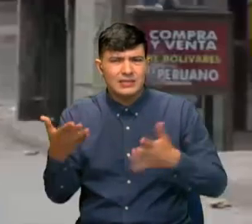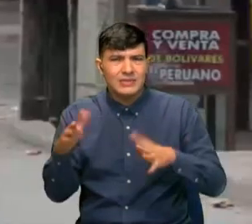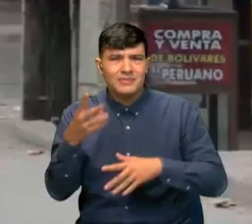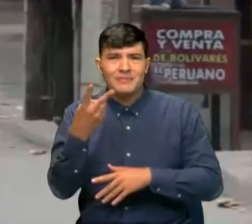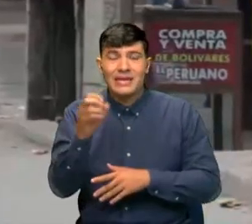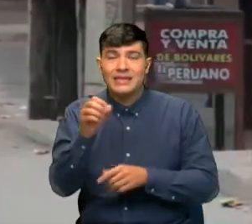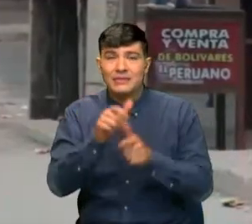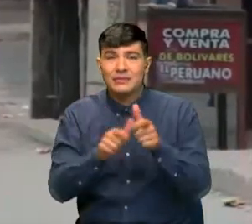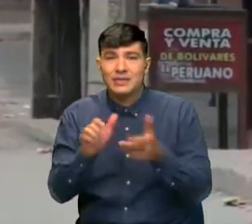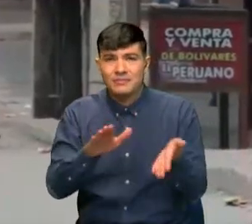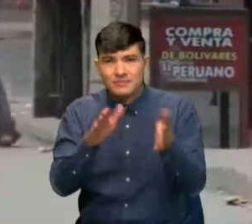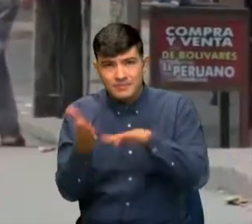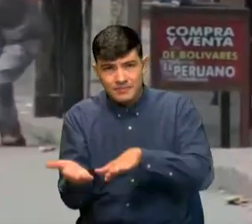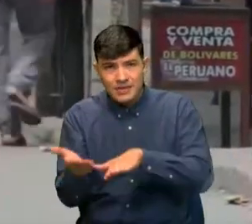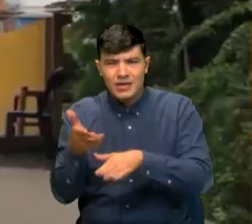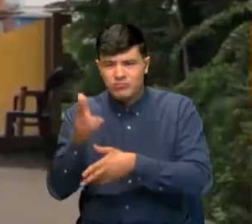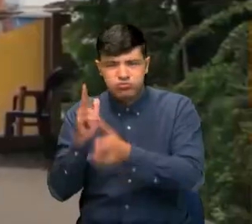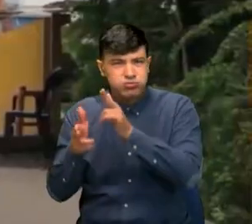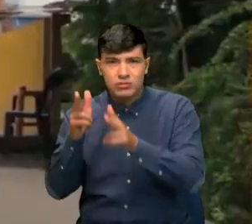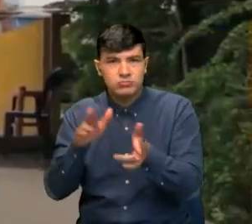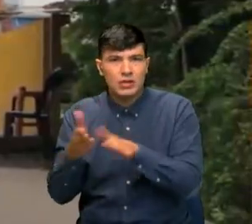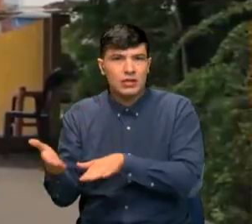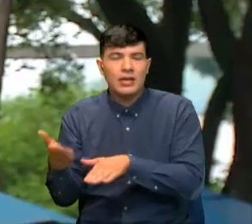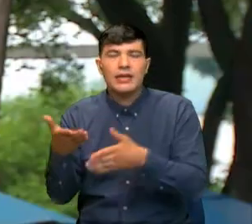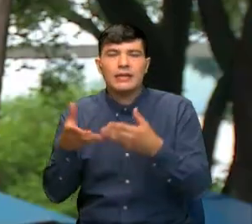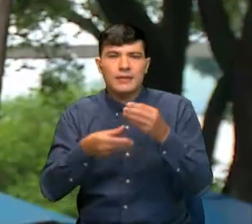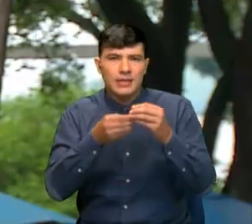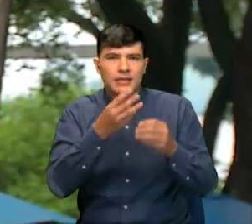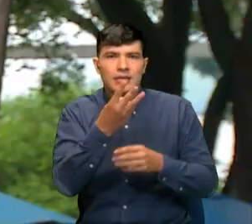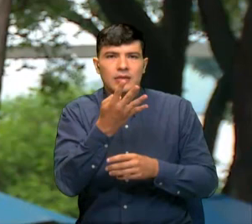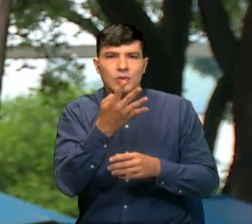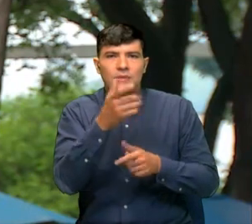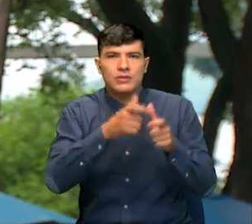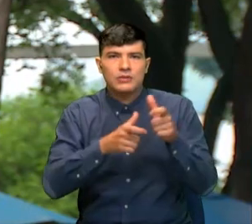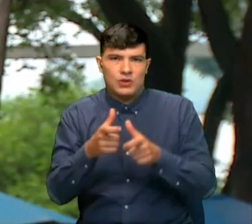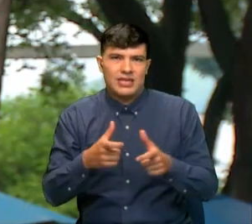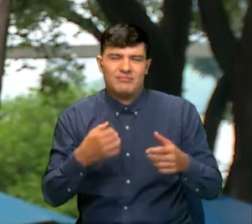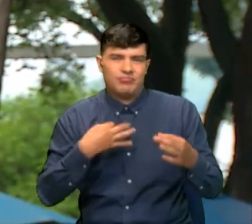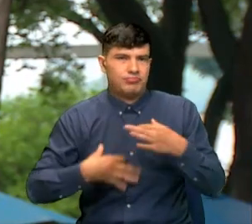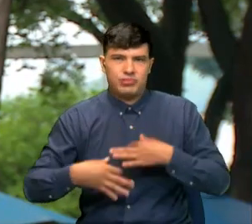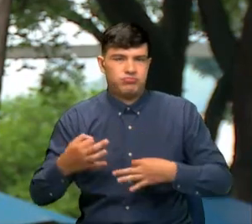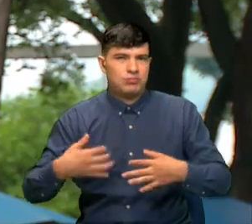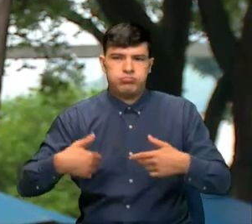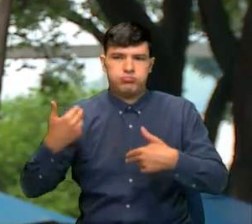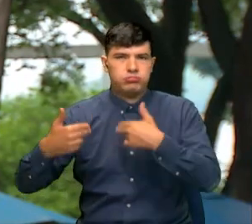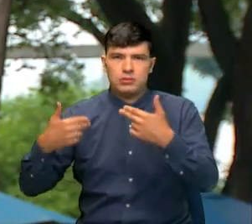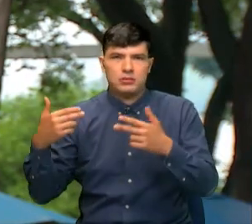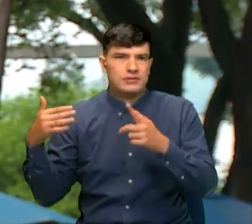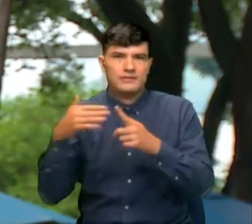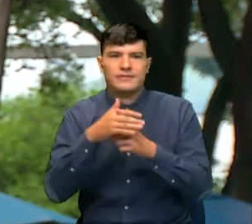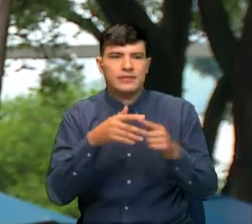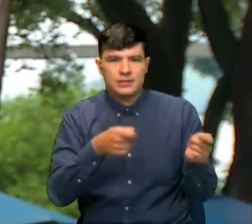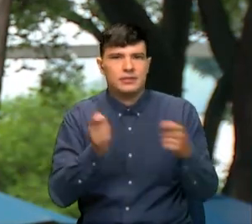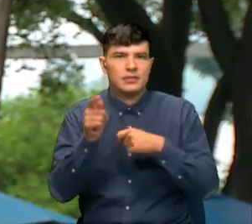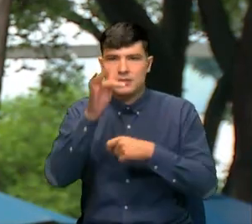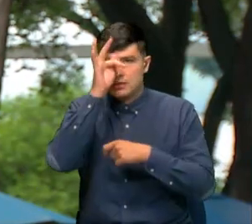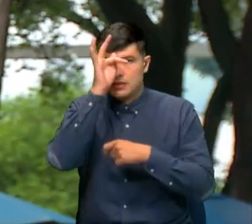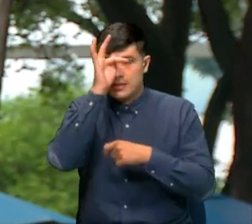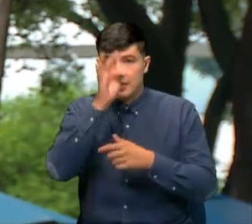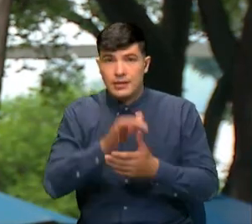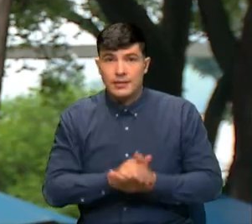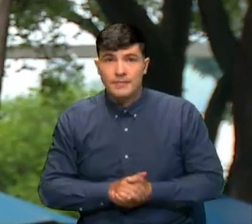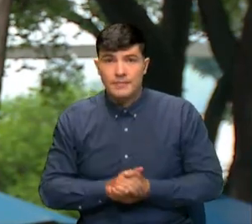34 heridos hecho que pone al rojo vivo la frontera muy bien que si se sigue presentando